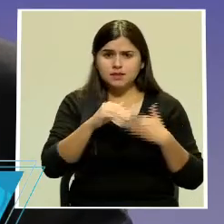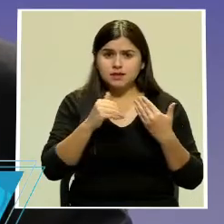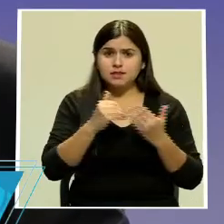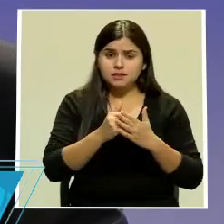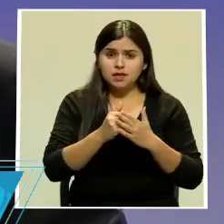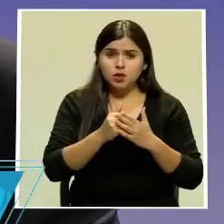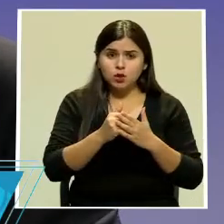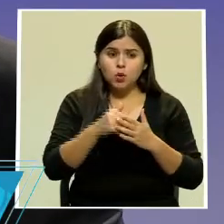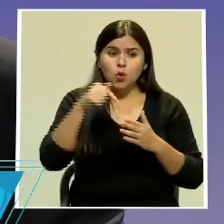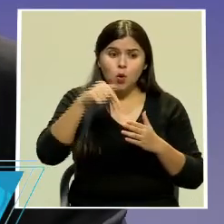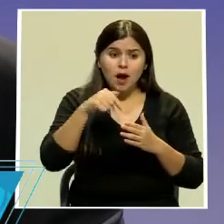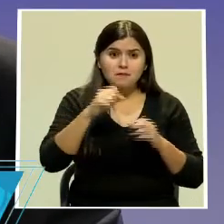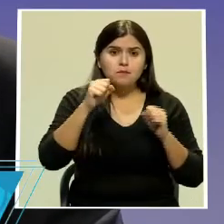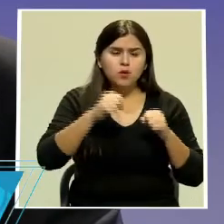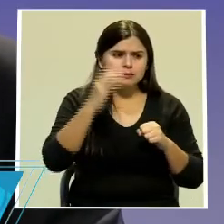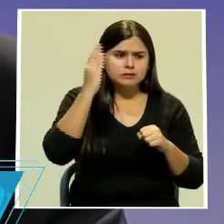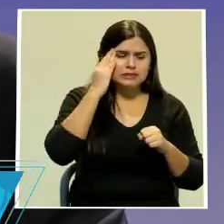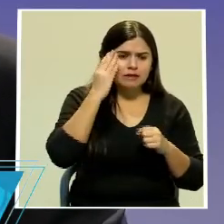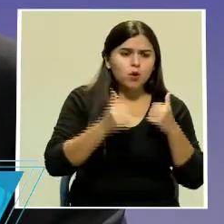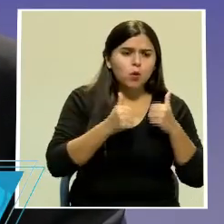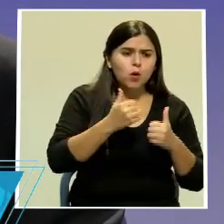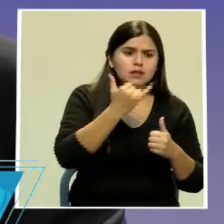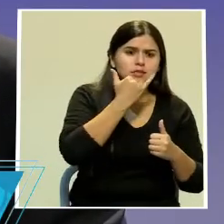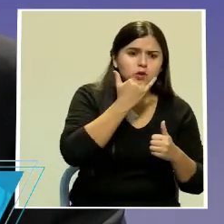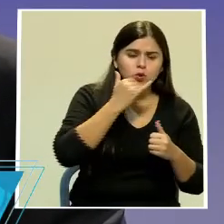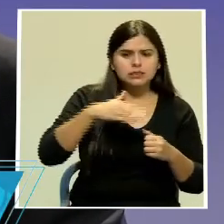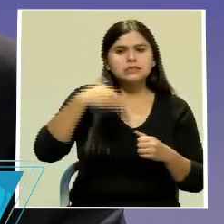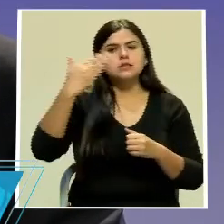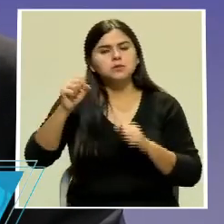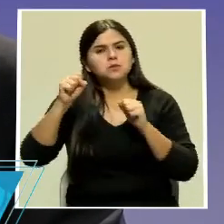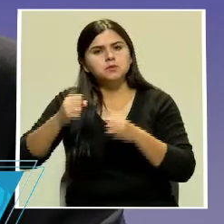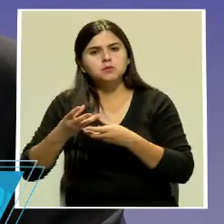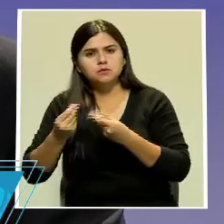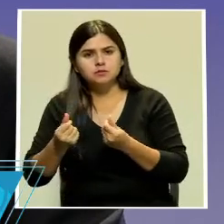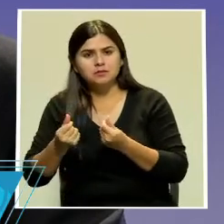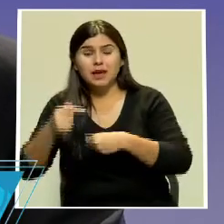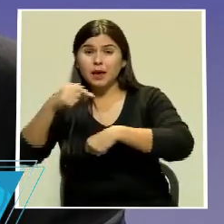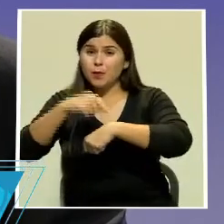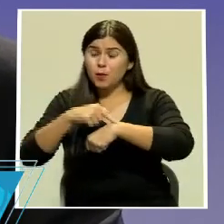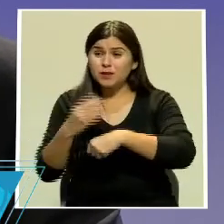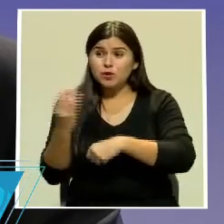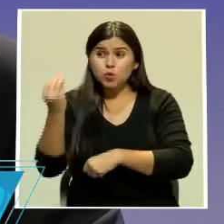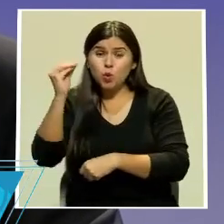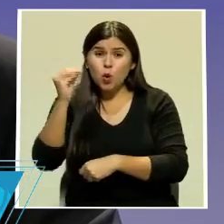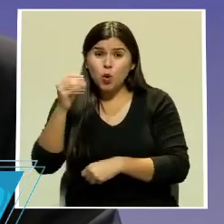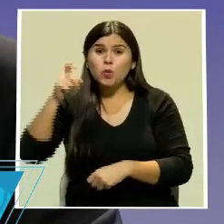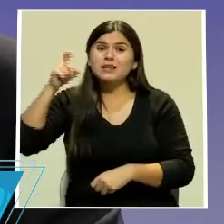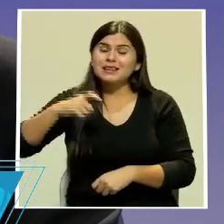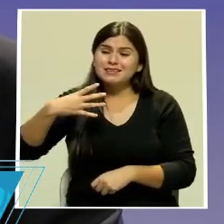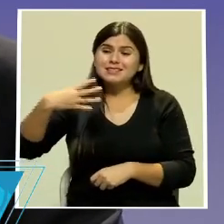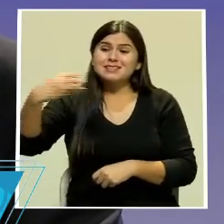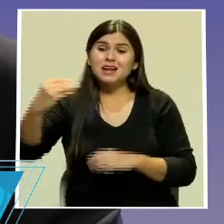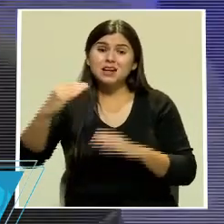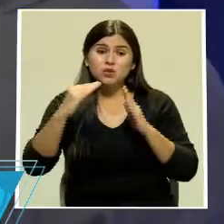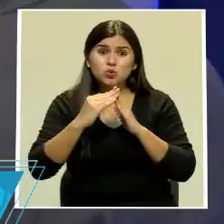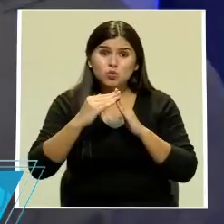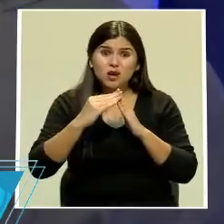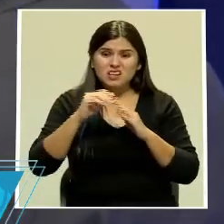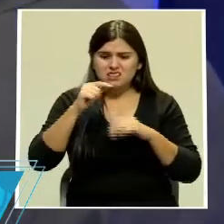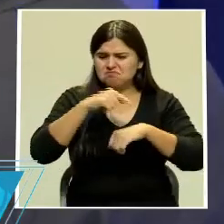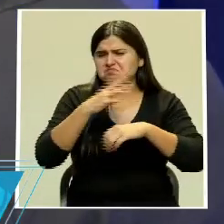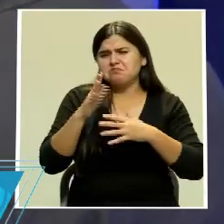desligo para poder aterrizar en tu consulta. Cuando un joven tiene que salir de su casa a los 18 años para buscar